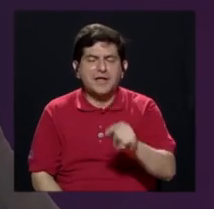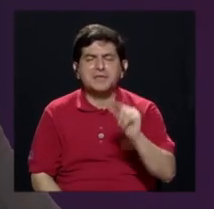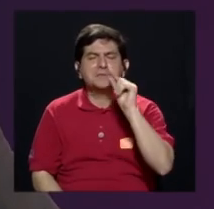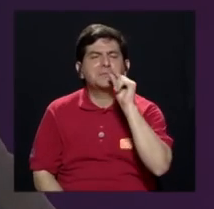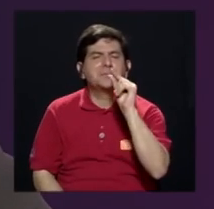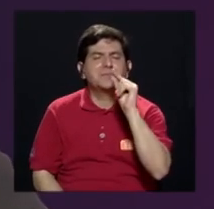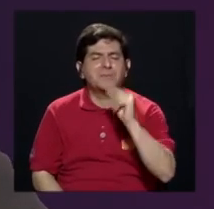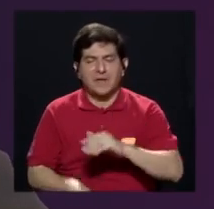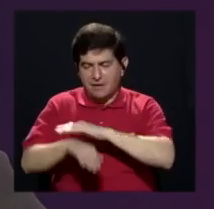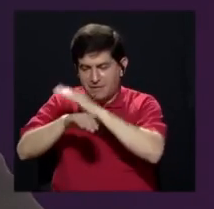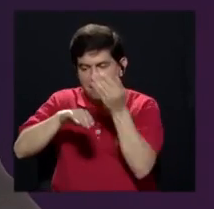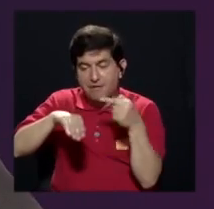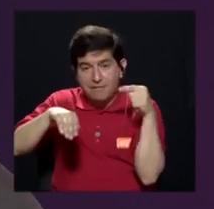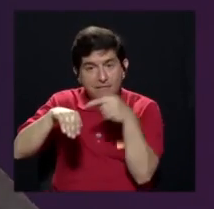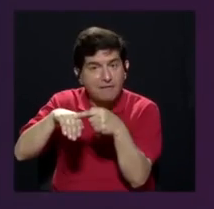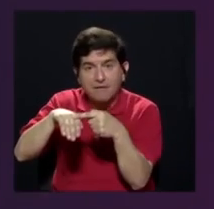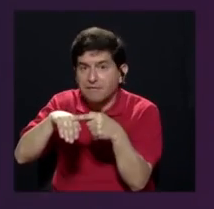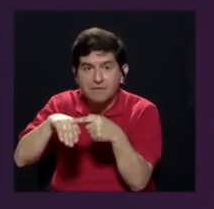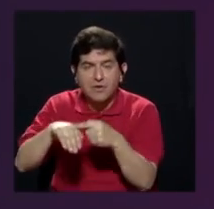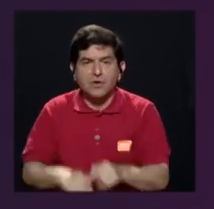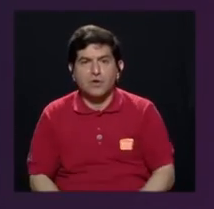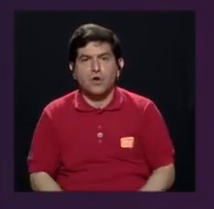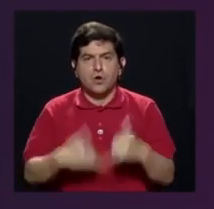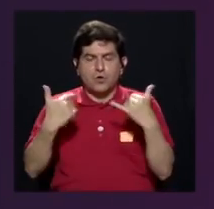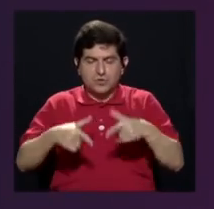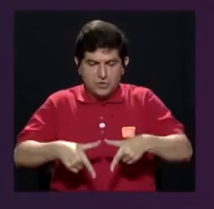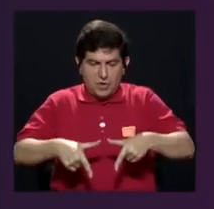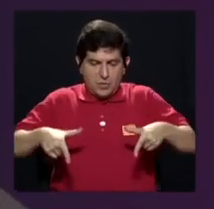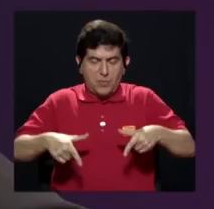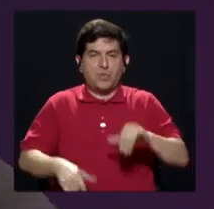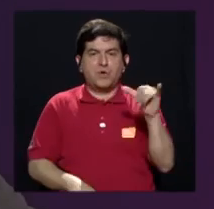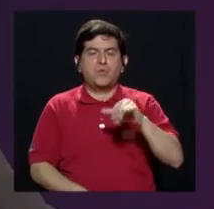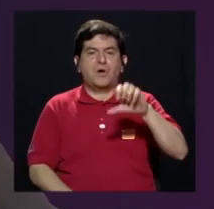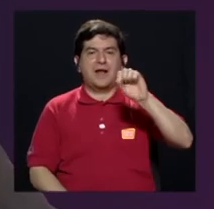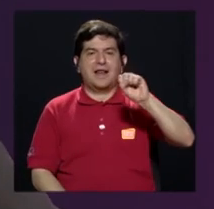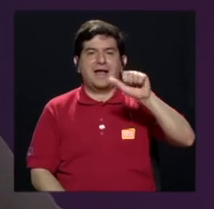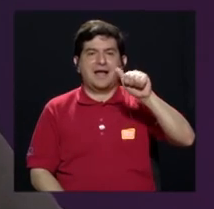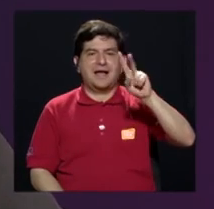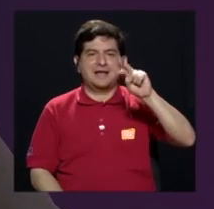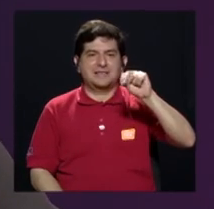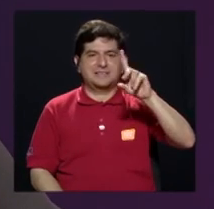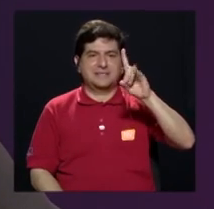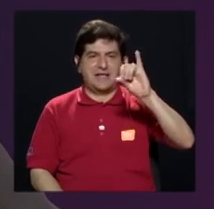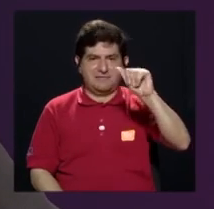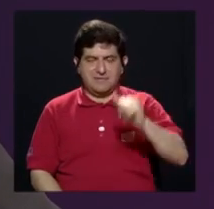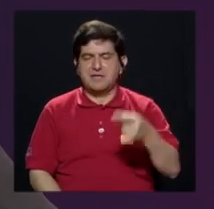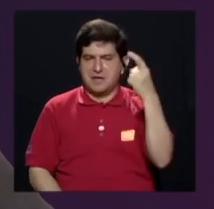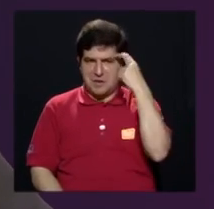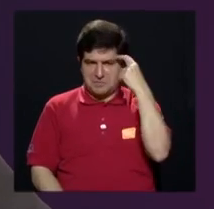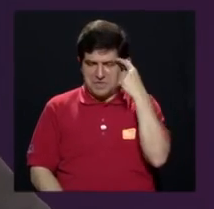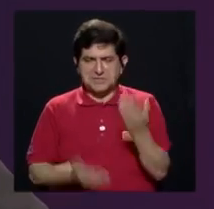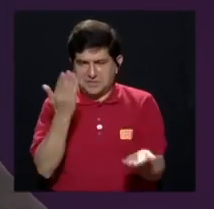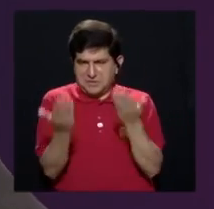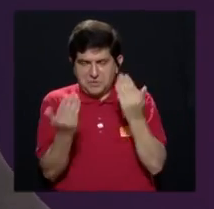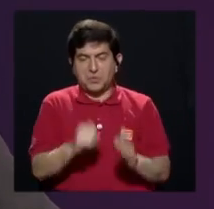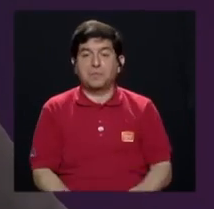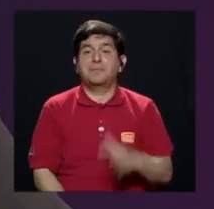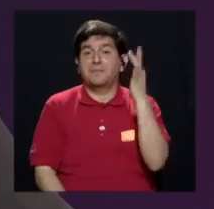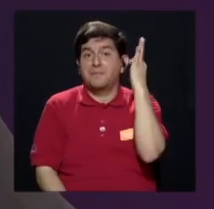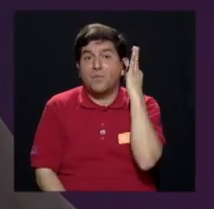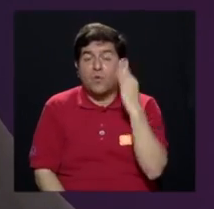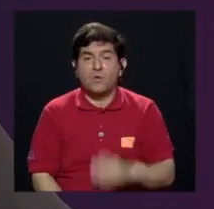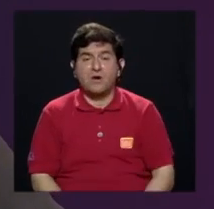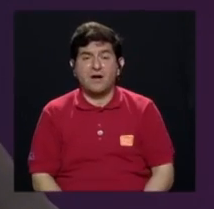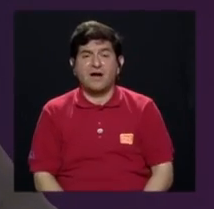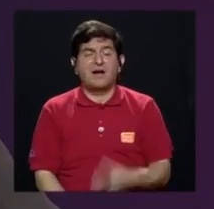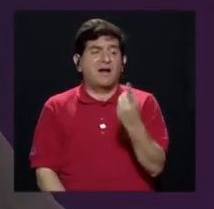o un granito frijoles sino que la matriz tiene el tamaño de una sandía si vamos a hacer comparaciones alimenticias entonces esa mujer me le